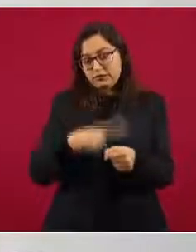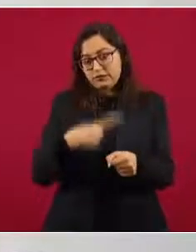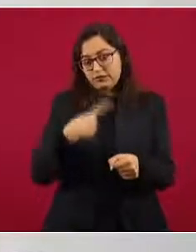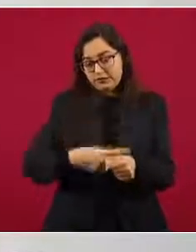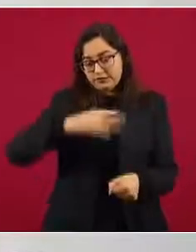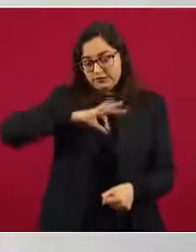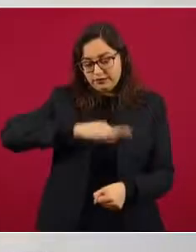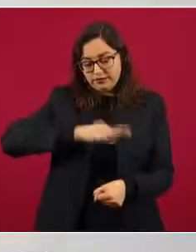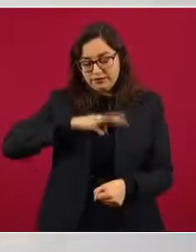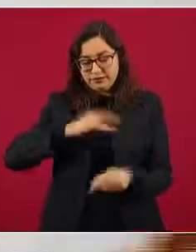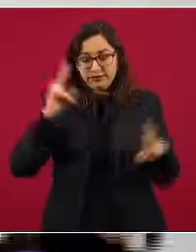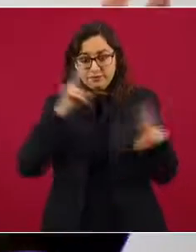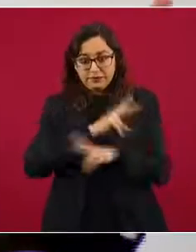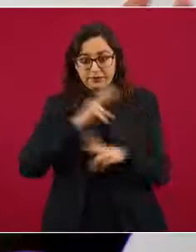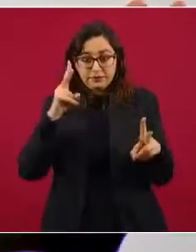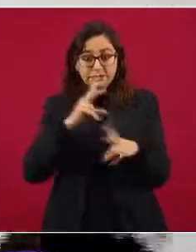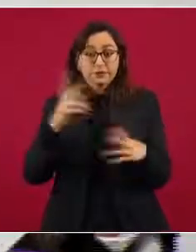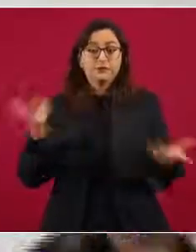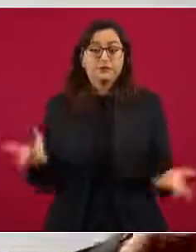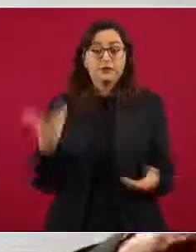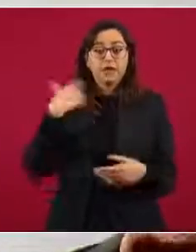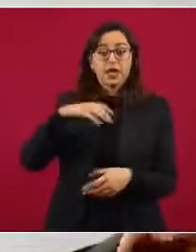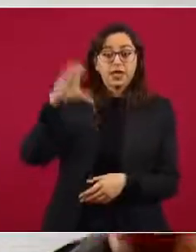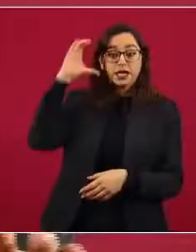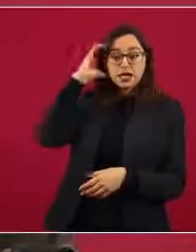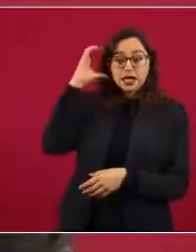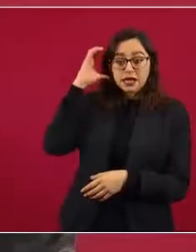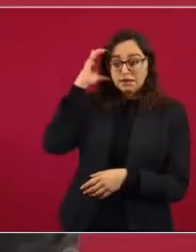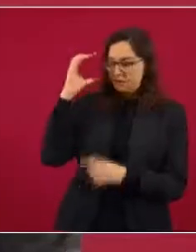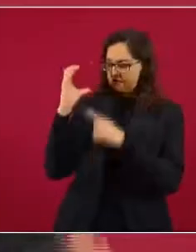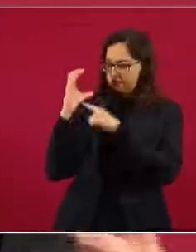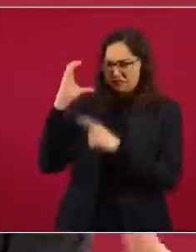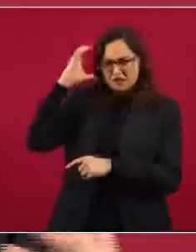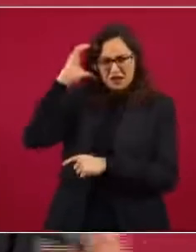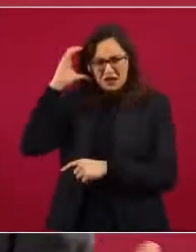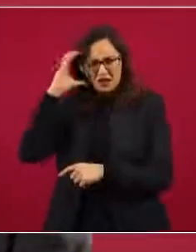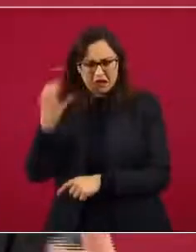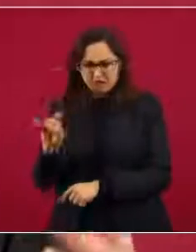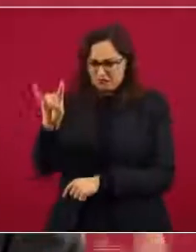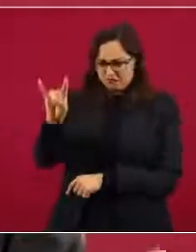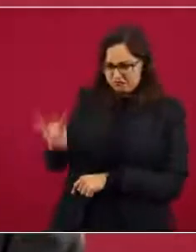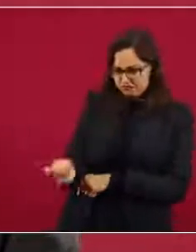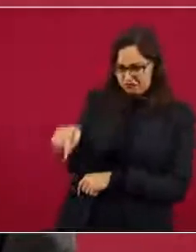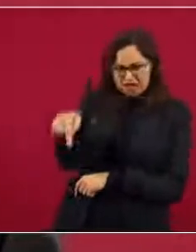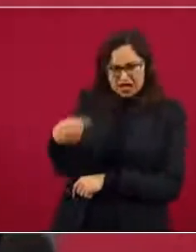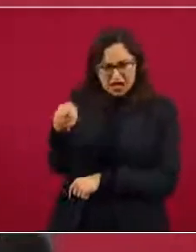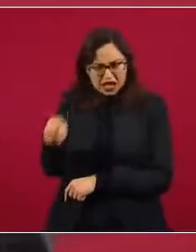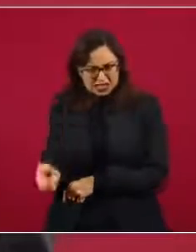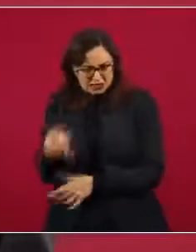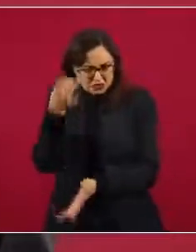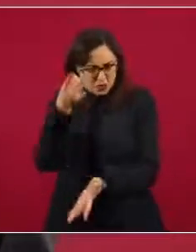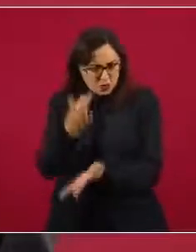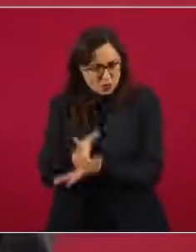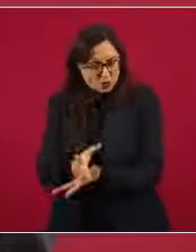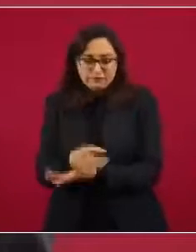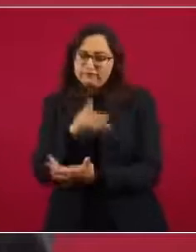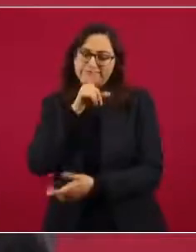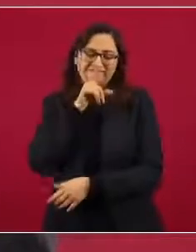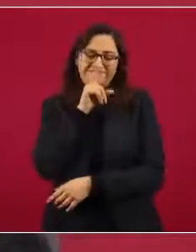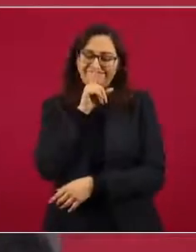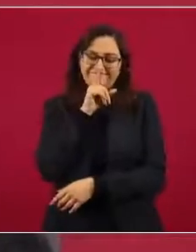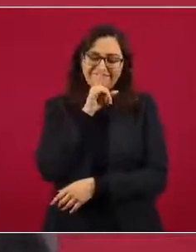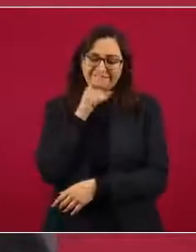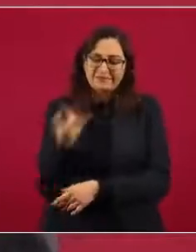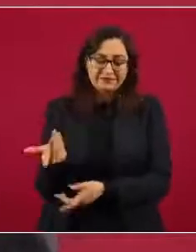de camas, es solo para tener la referencia, pero no se trata solo del mueble físico donde se alojan las